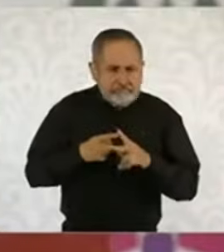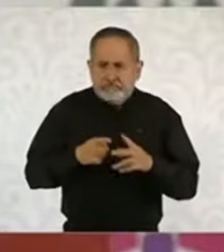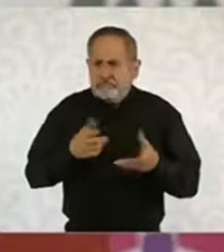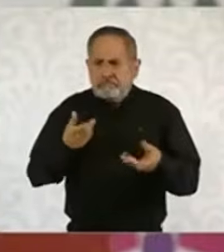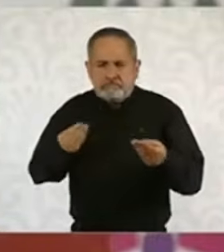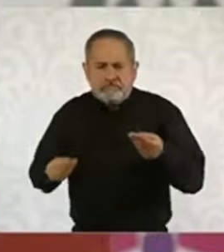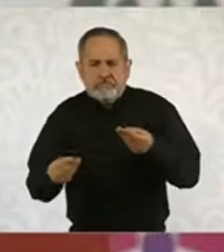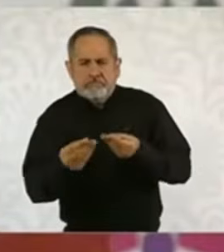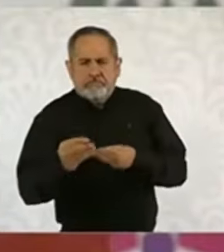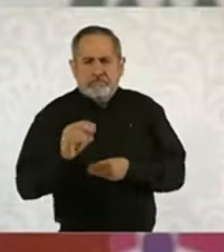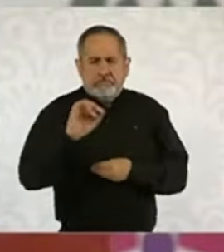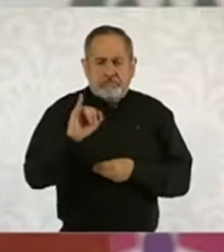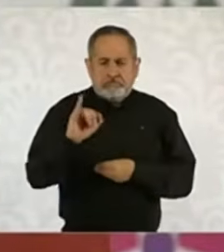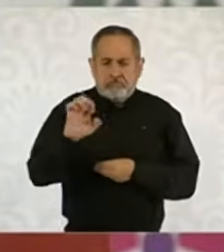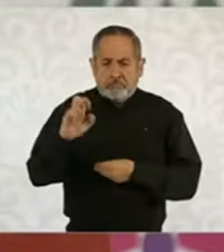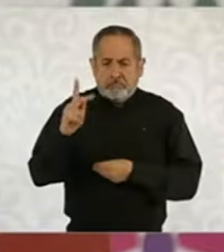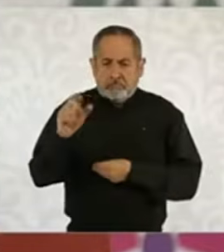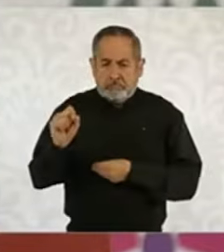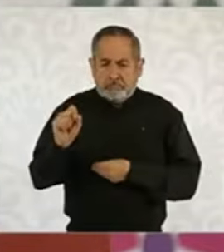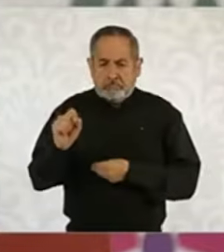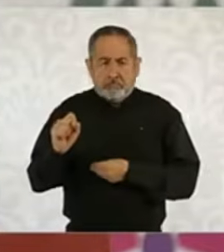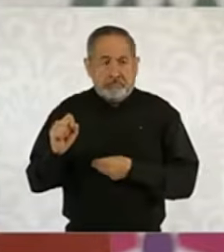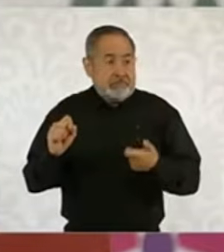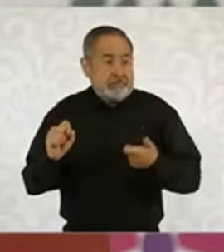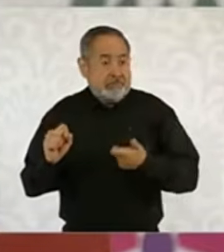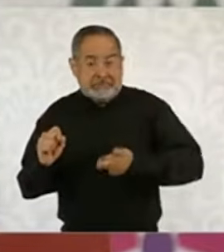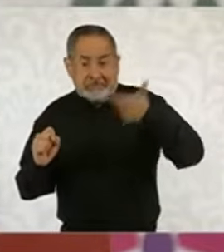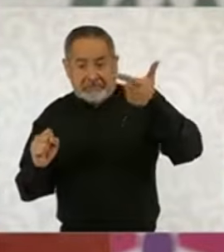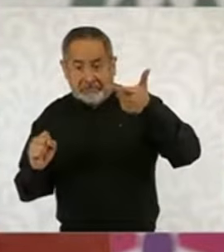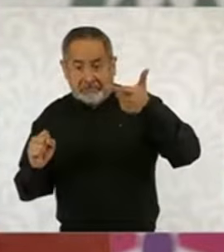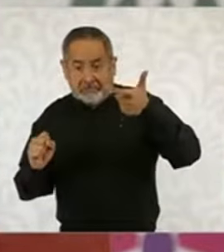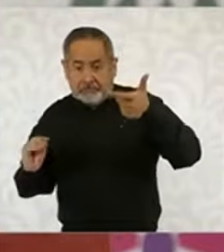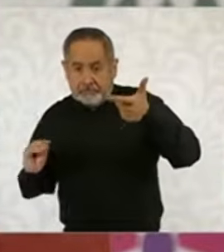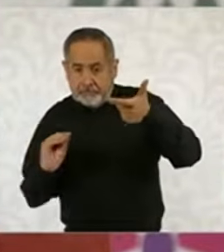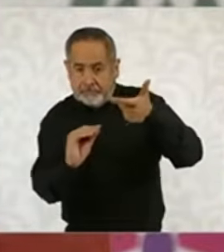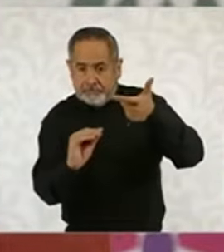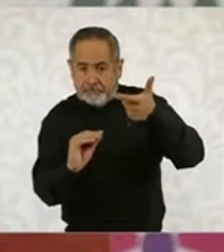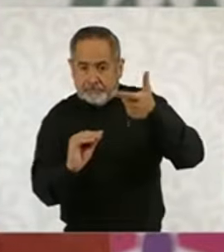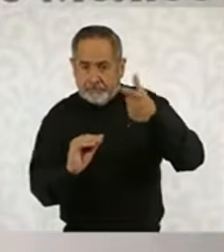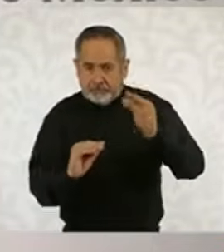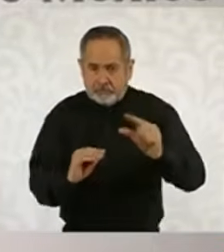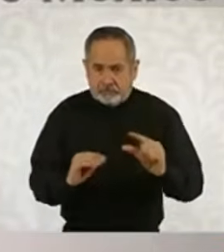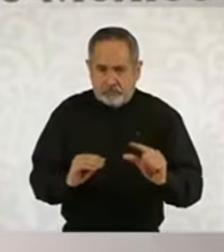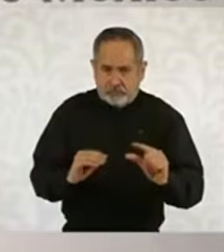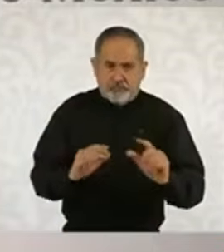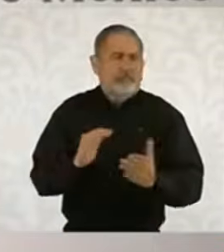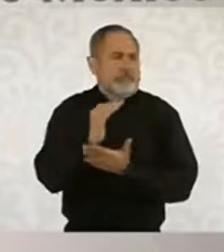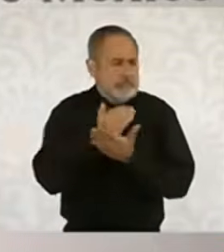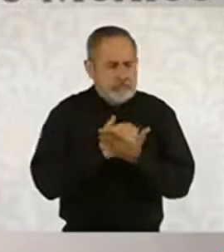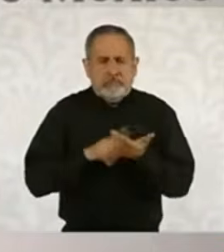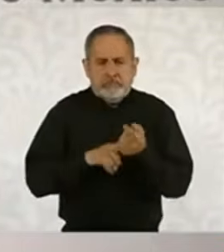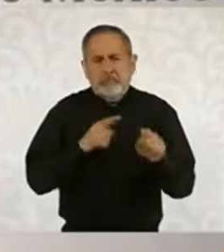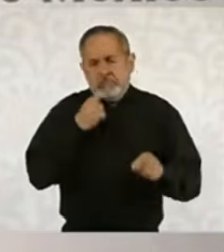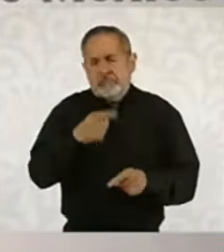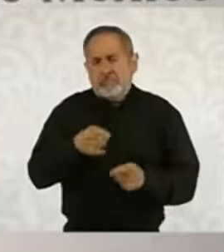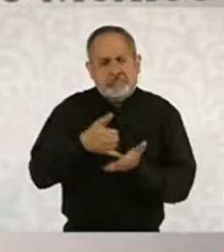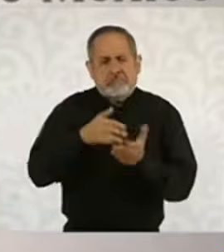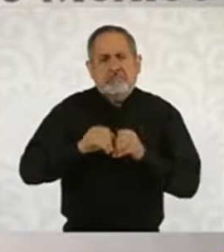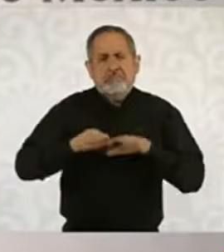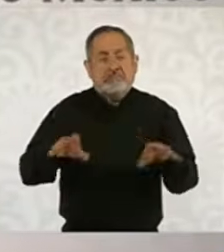subsidio a través del IEPS, que es el impuesto que se paga por las gasolinas, y que está publicado y que entraría en